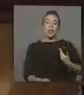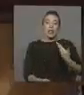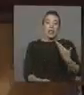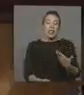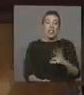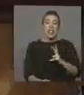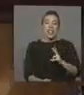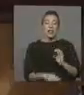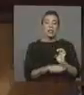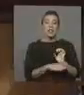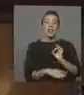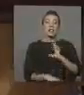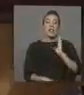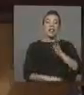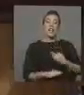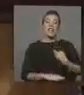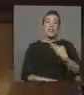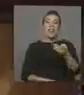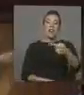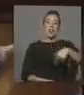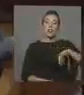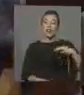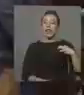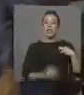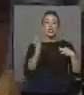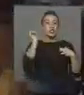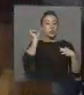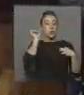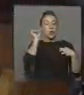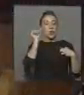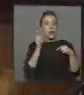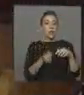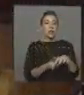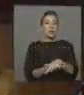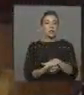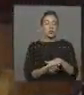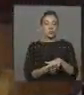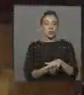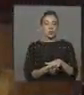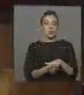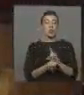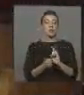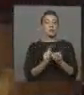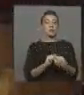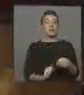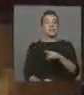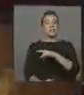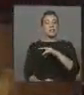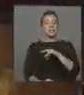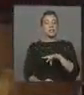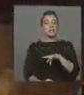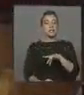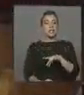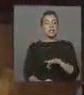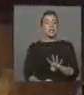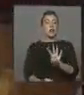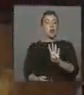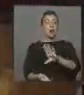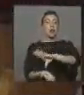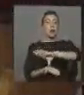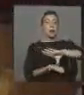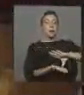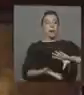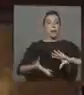de Chile debe otorgar a sus ciudadanas en esas situaciones y coloca a Chile como uno de los 4 países